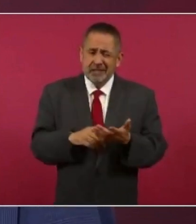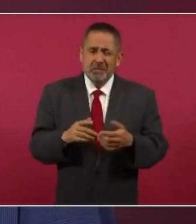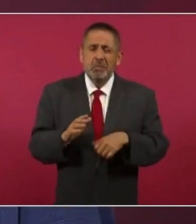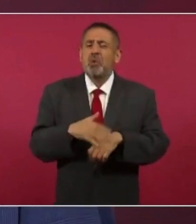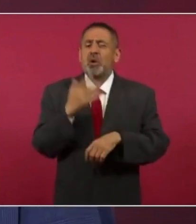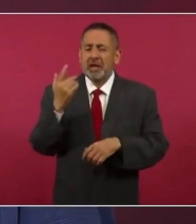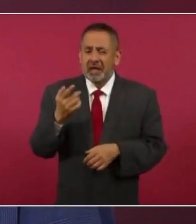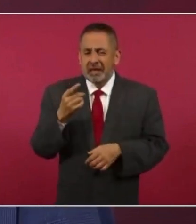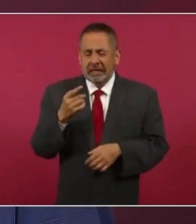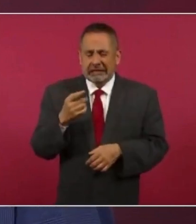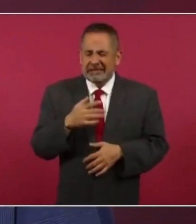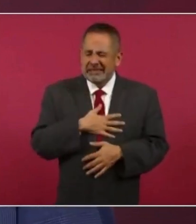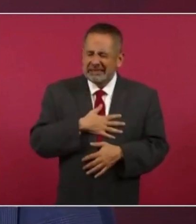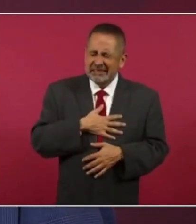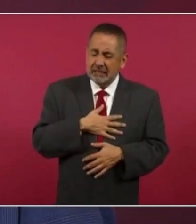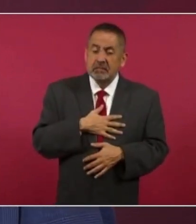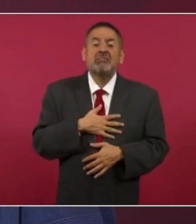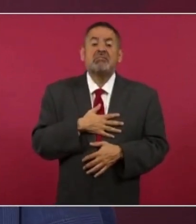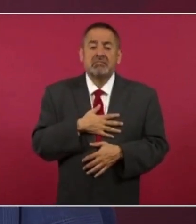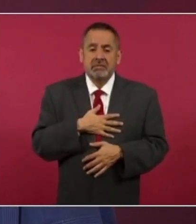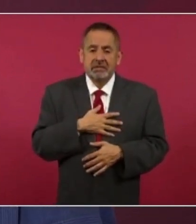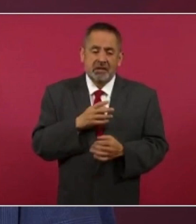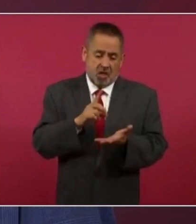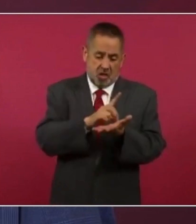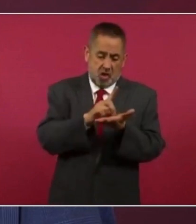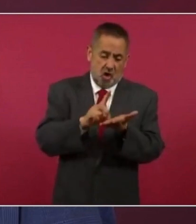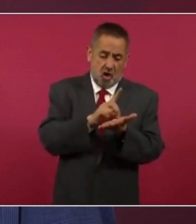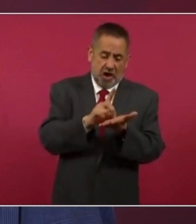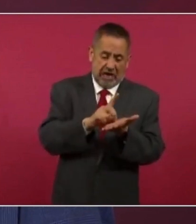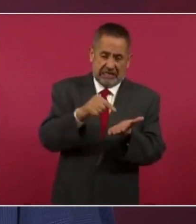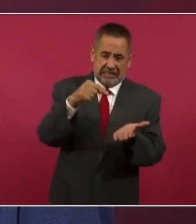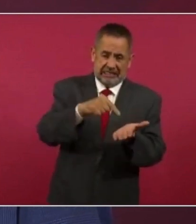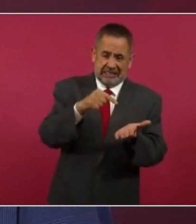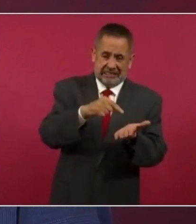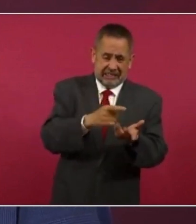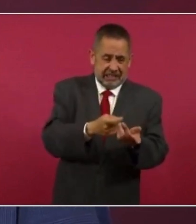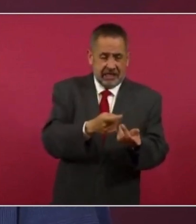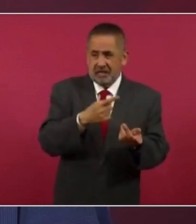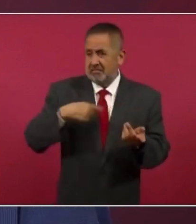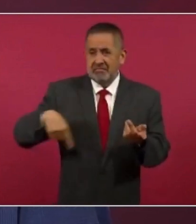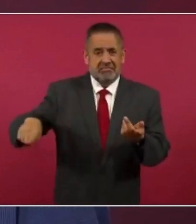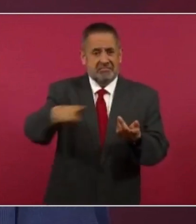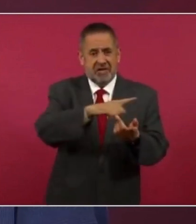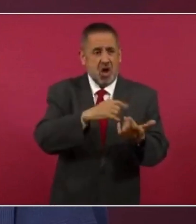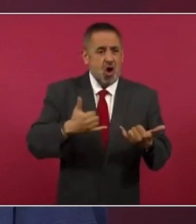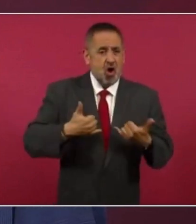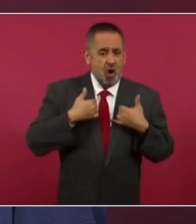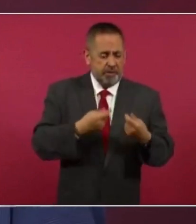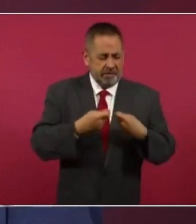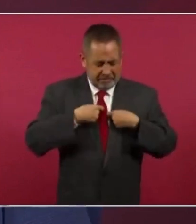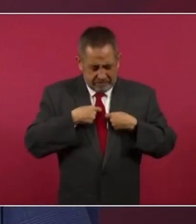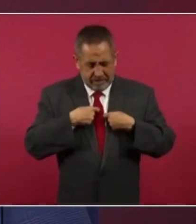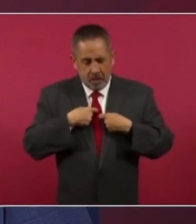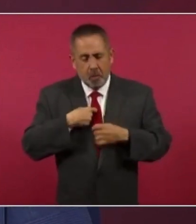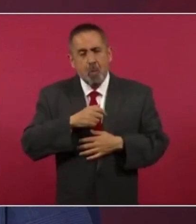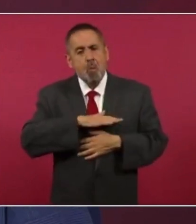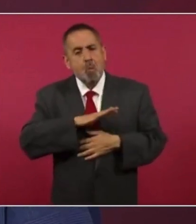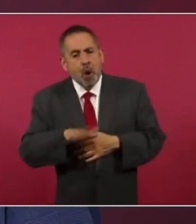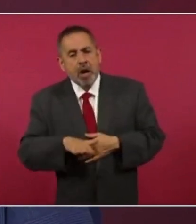porque se trata de drogas dañinas que están causando la